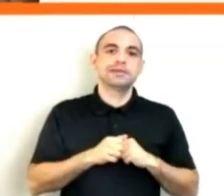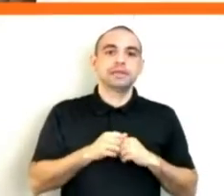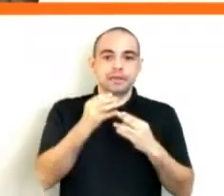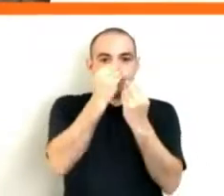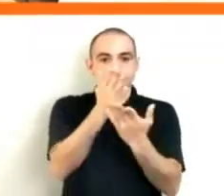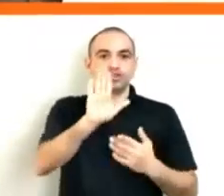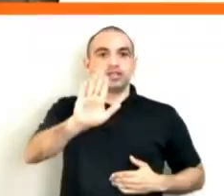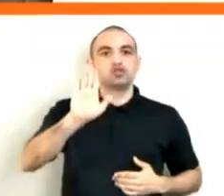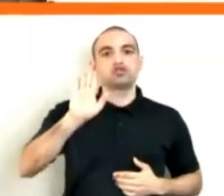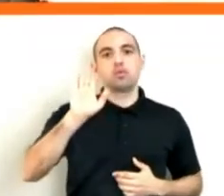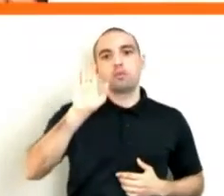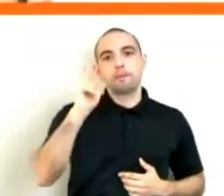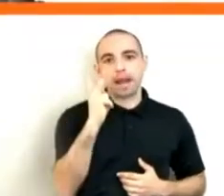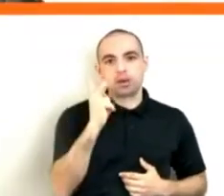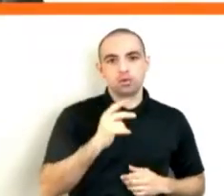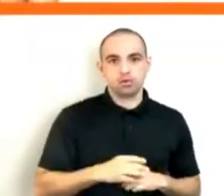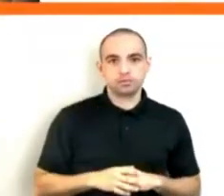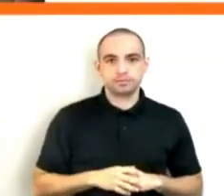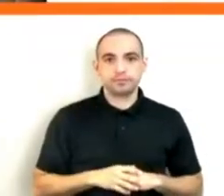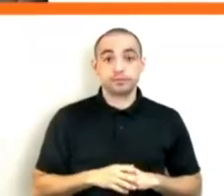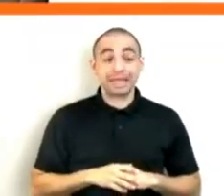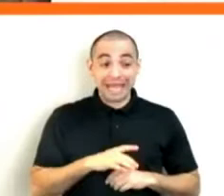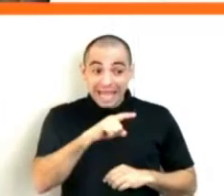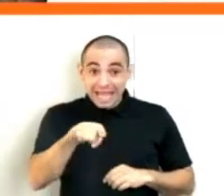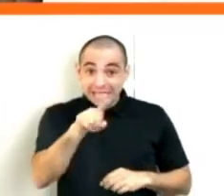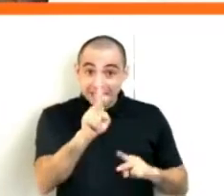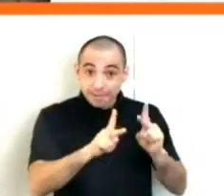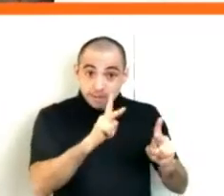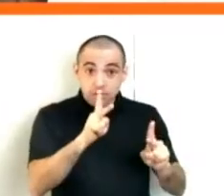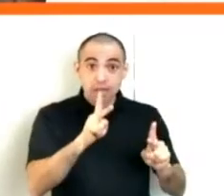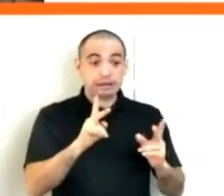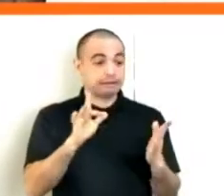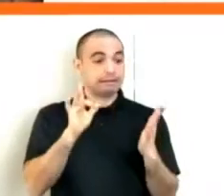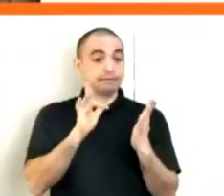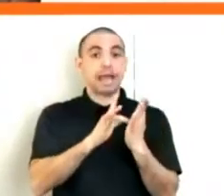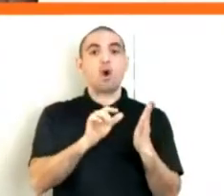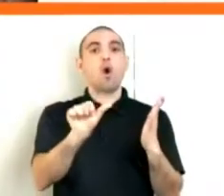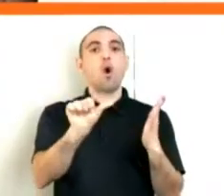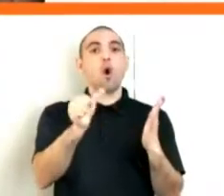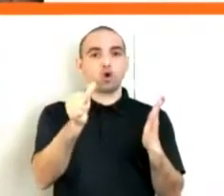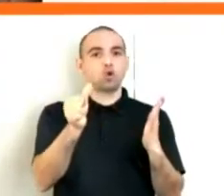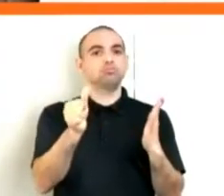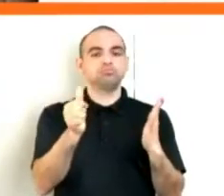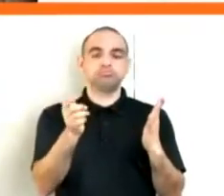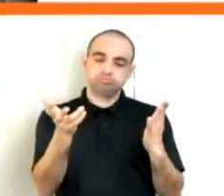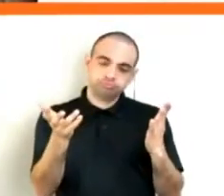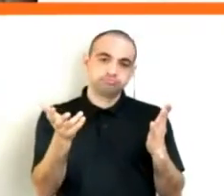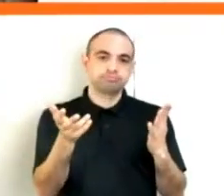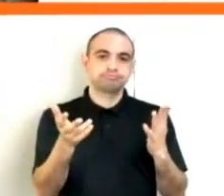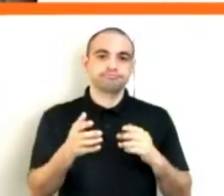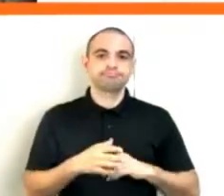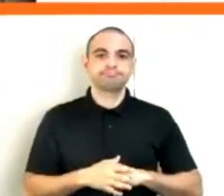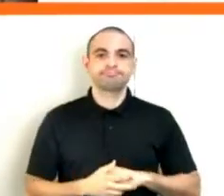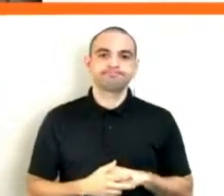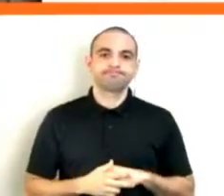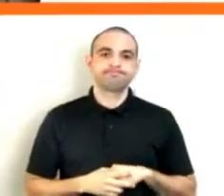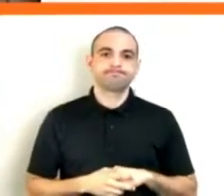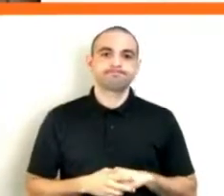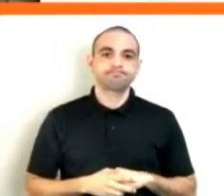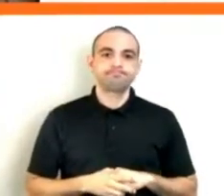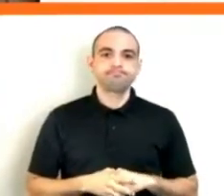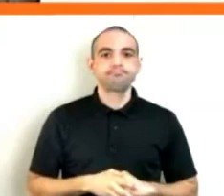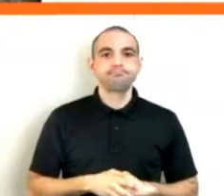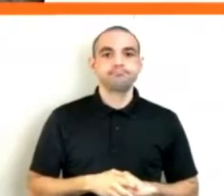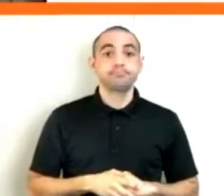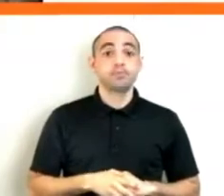bancaria. Eso es exclusivamente para aquellas personas que marca a otros y que no está su banco en ese listado. Una vez